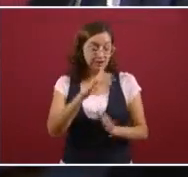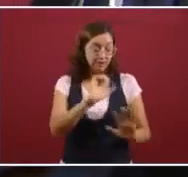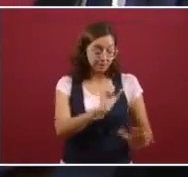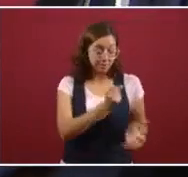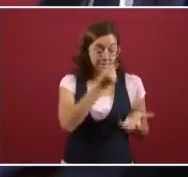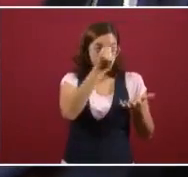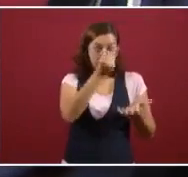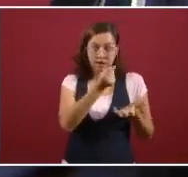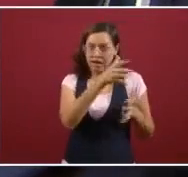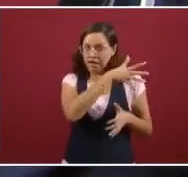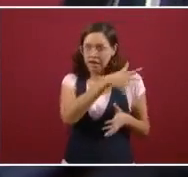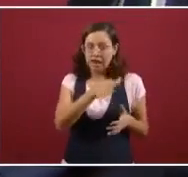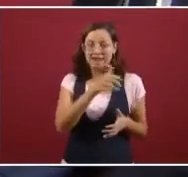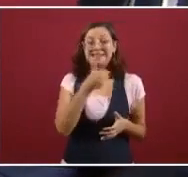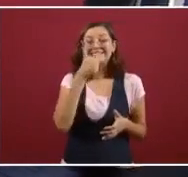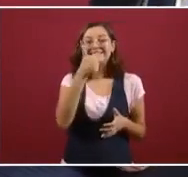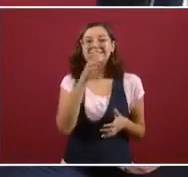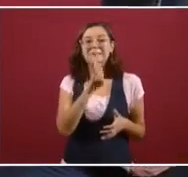billones,